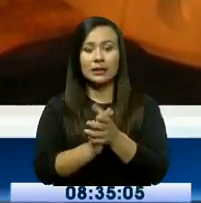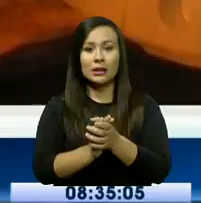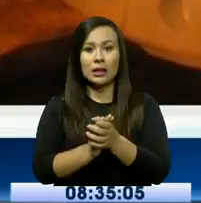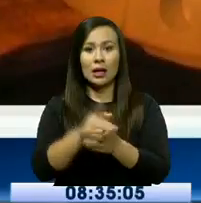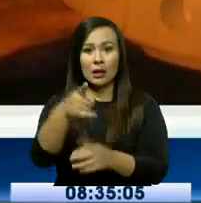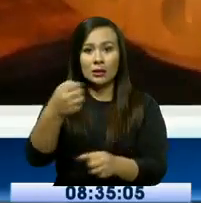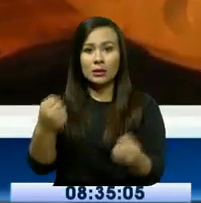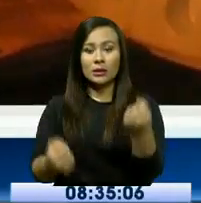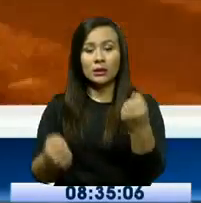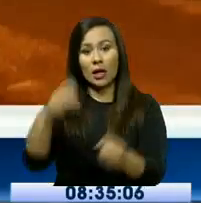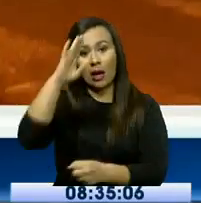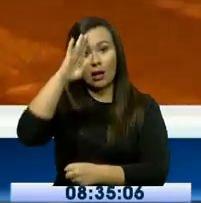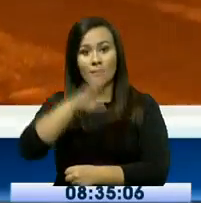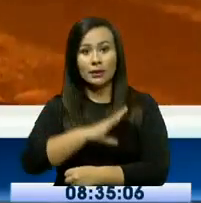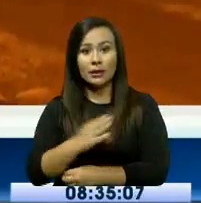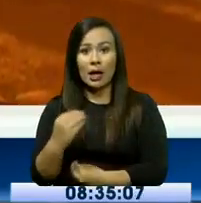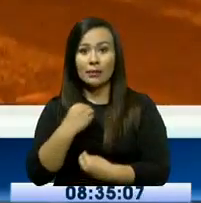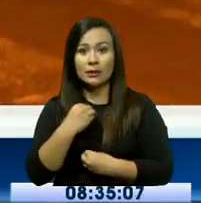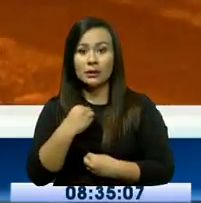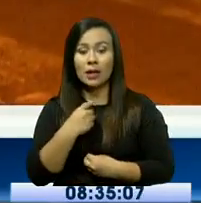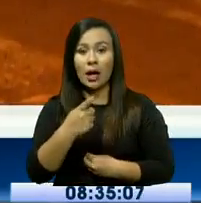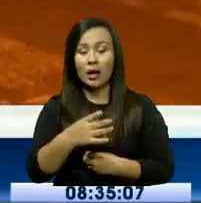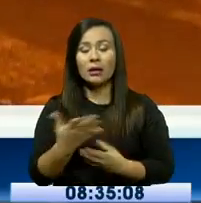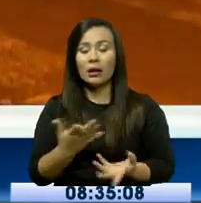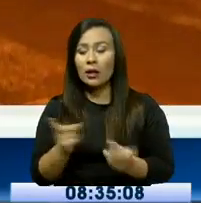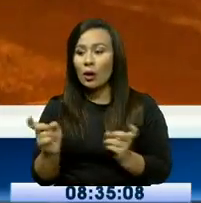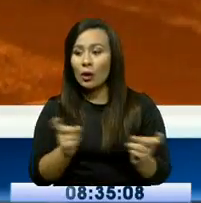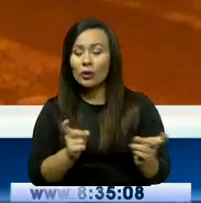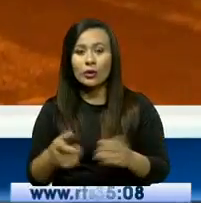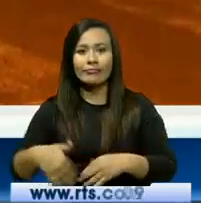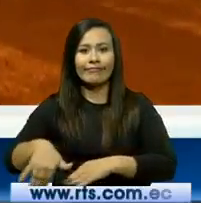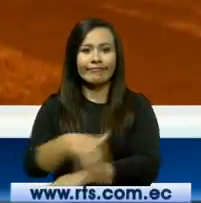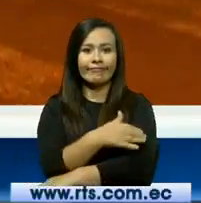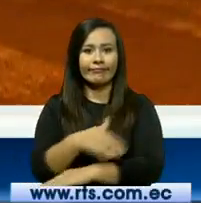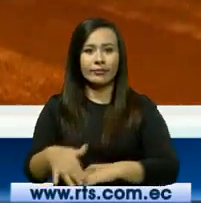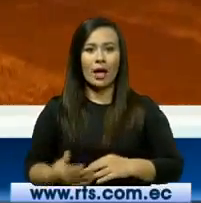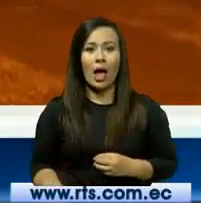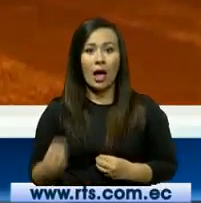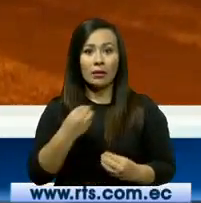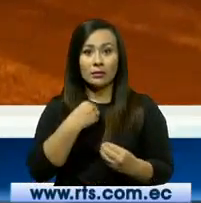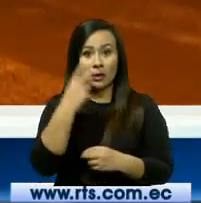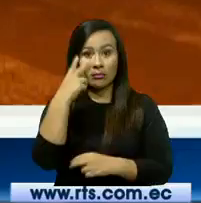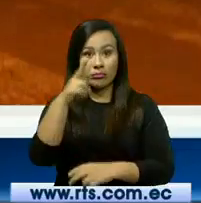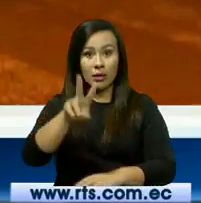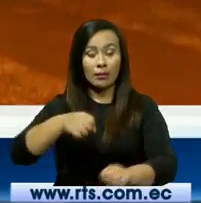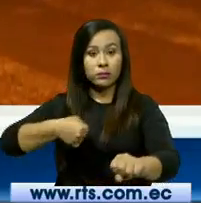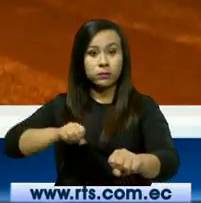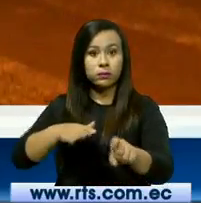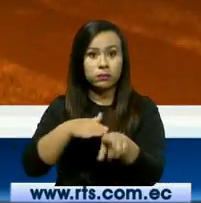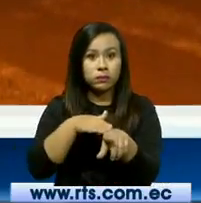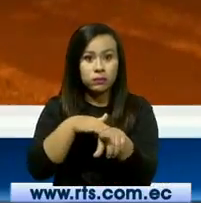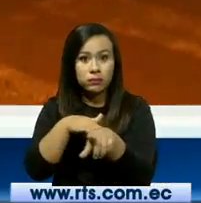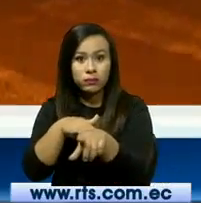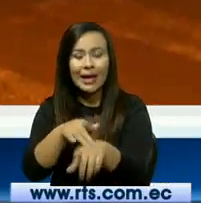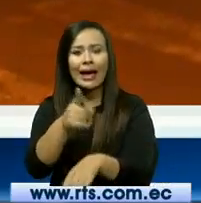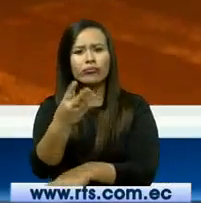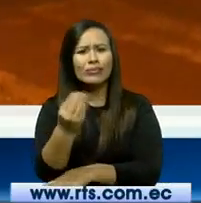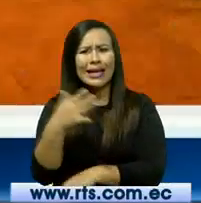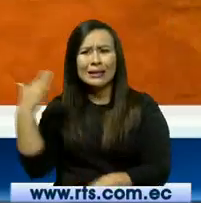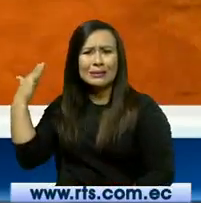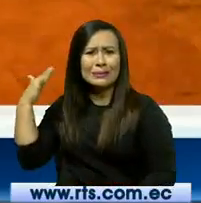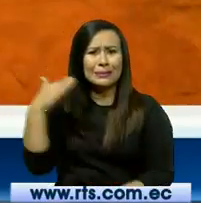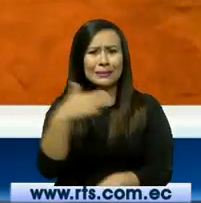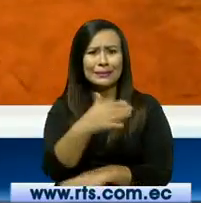de la policía realizaba un operativo de control en la vía pública, por lo que el motorizado, que habría estado yendo a gran